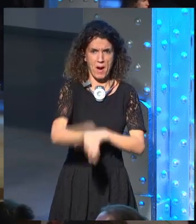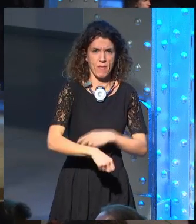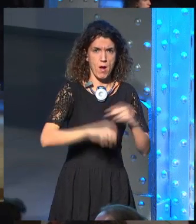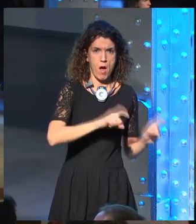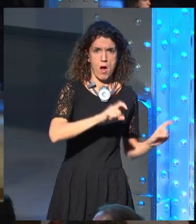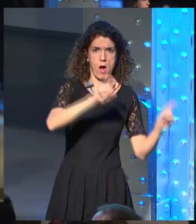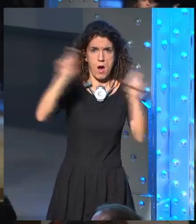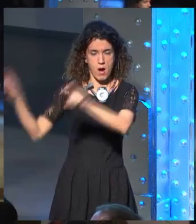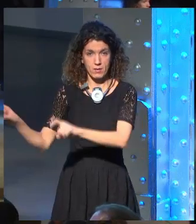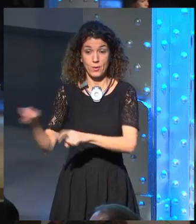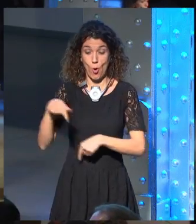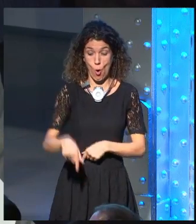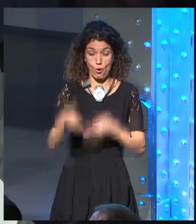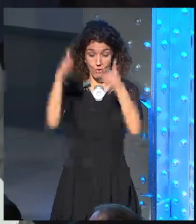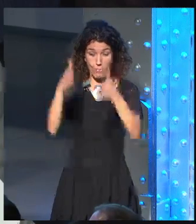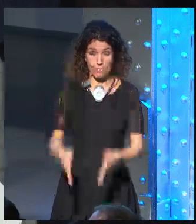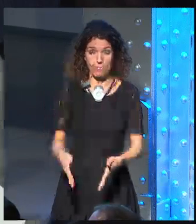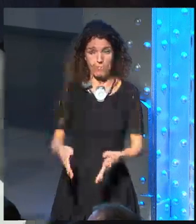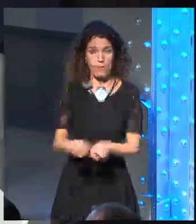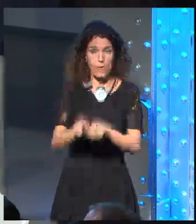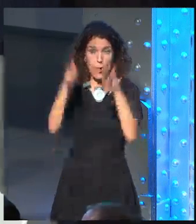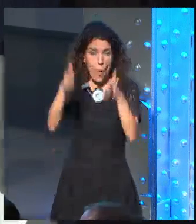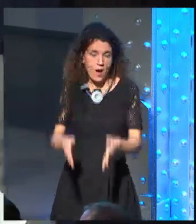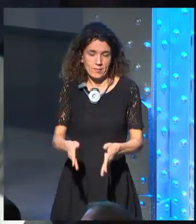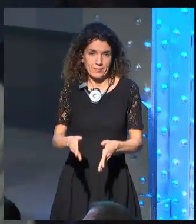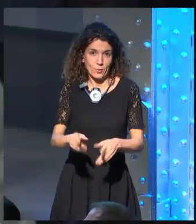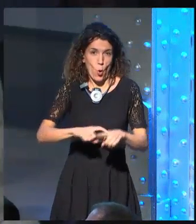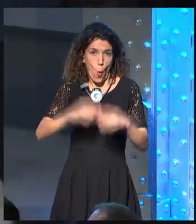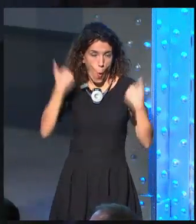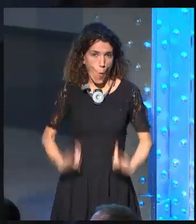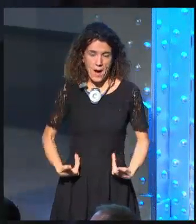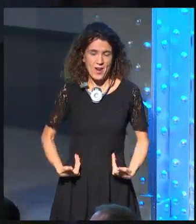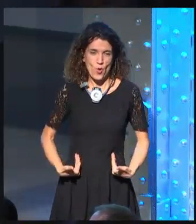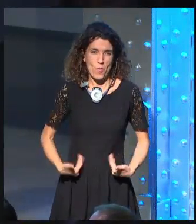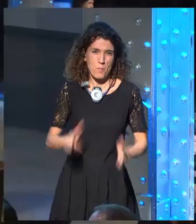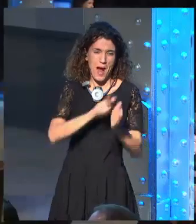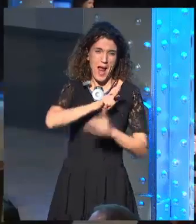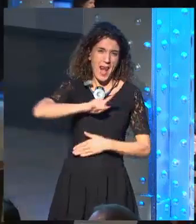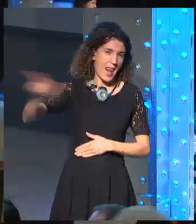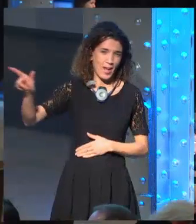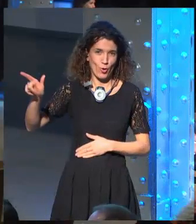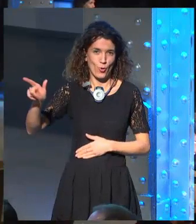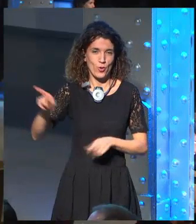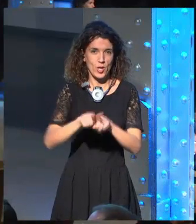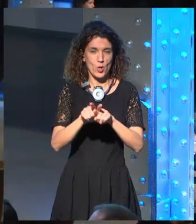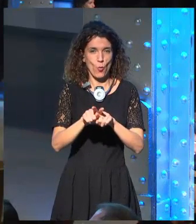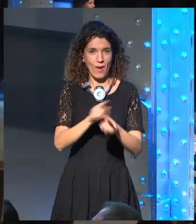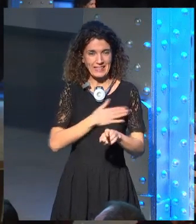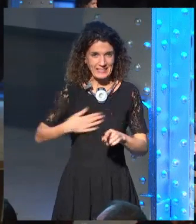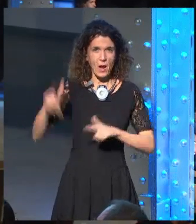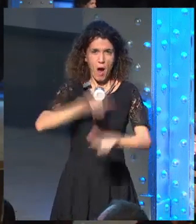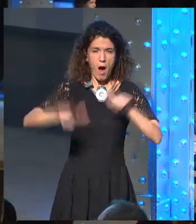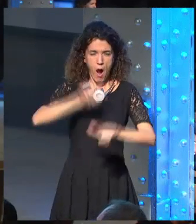tenemos con nosotros a uno de los ejemplares de nuestra especie que más lejos han llevado ese instinto por